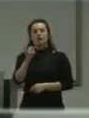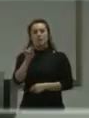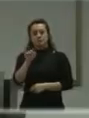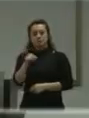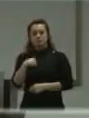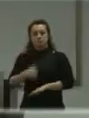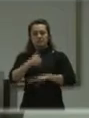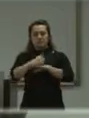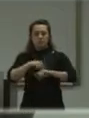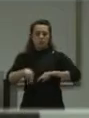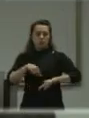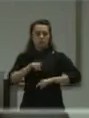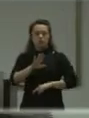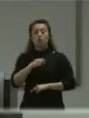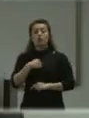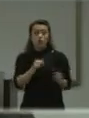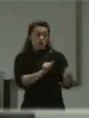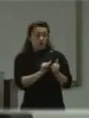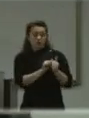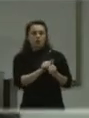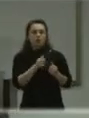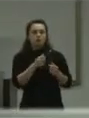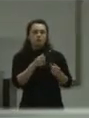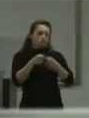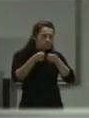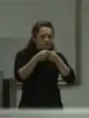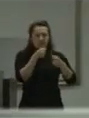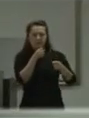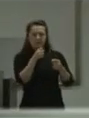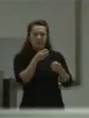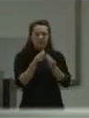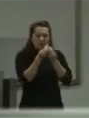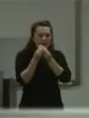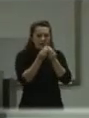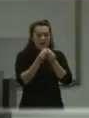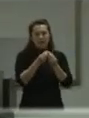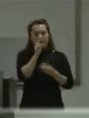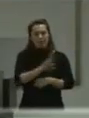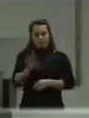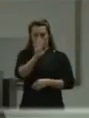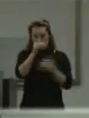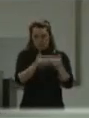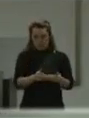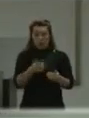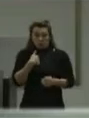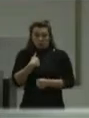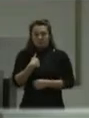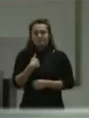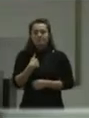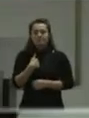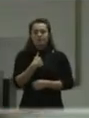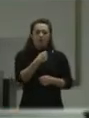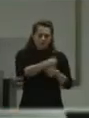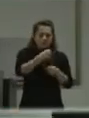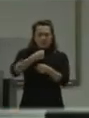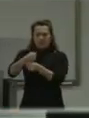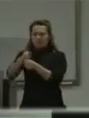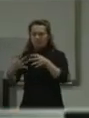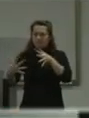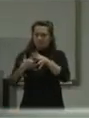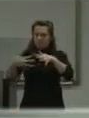fundamental Colombia y al igual que Mónica somos consejeros nacionales de discapacidad en este momento lidero varios varios trabajos de redes